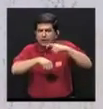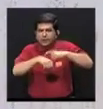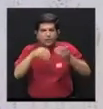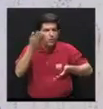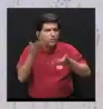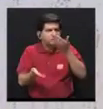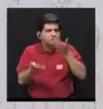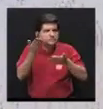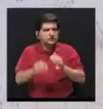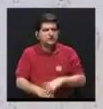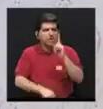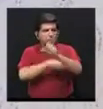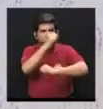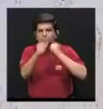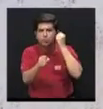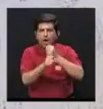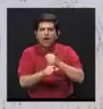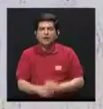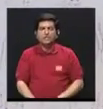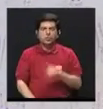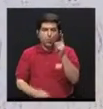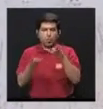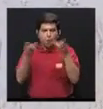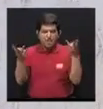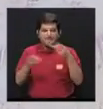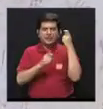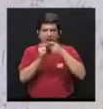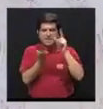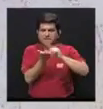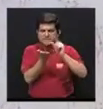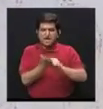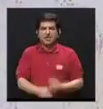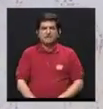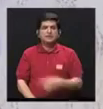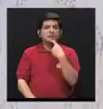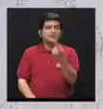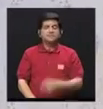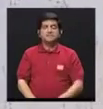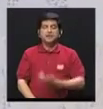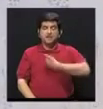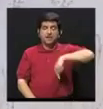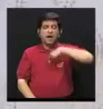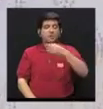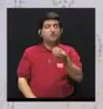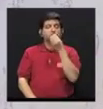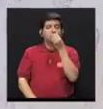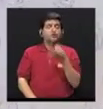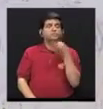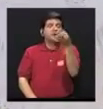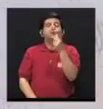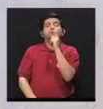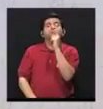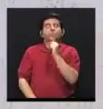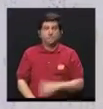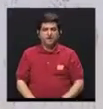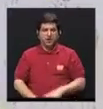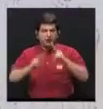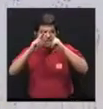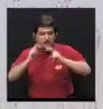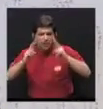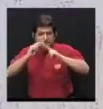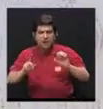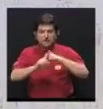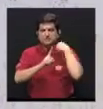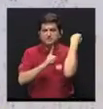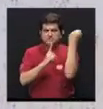hace un año, publicamos un material justamente que se llama ¿Quién nos alimentará?, en donde revisamos una serie de condiciones